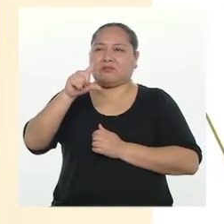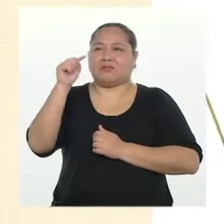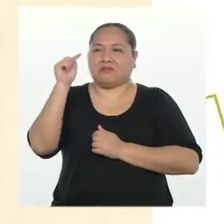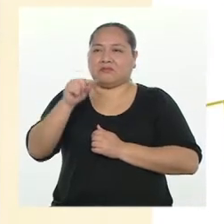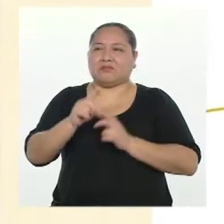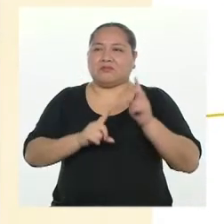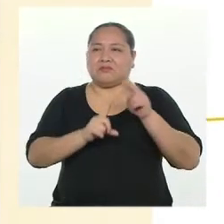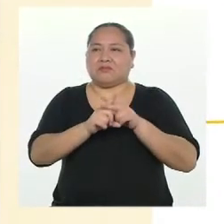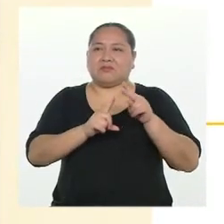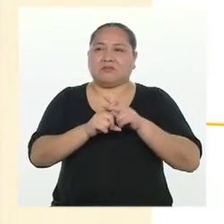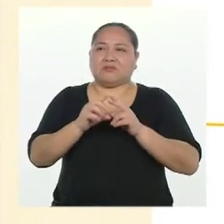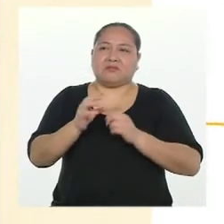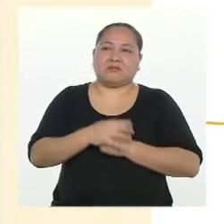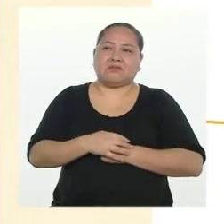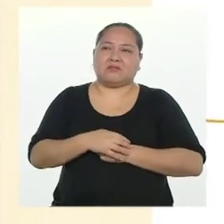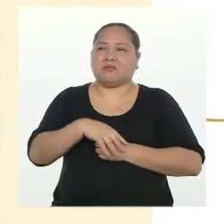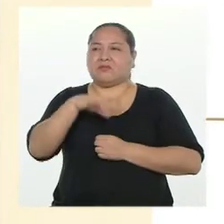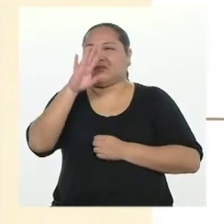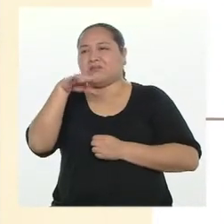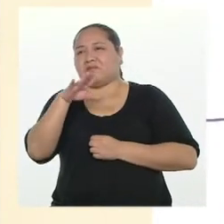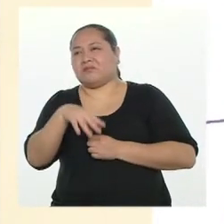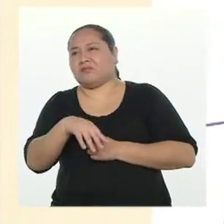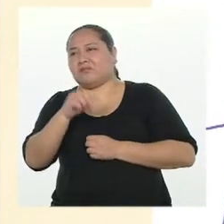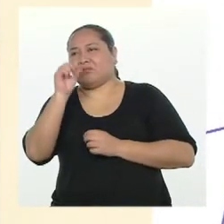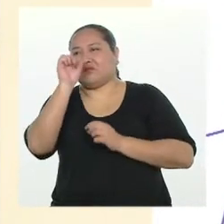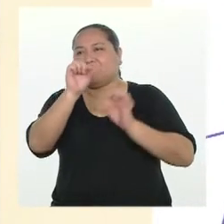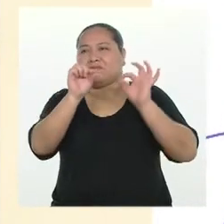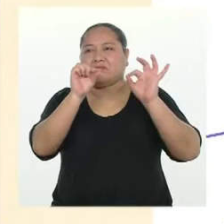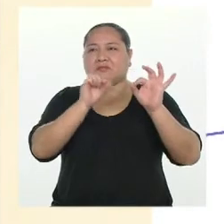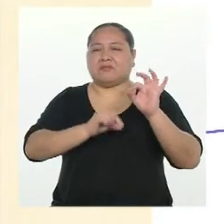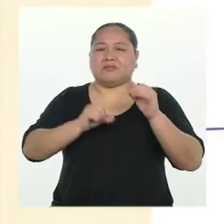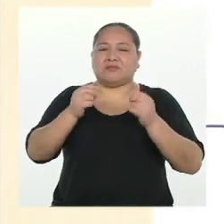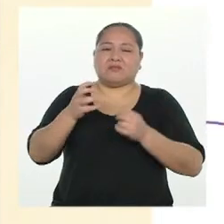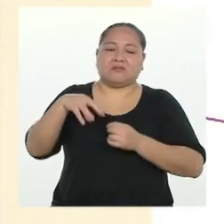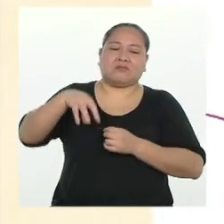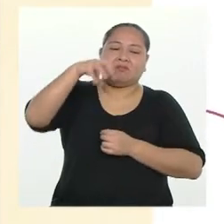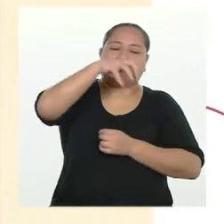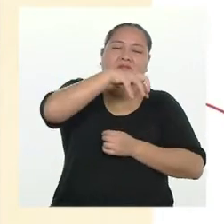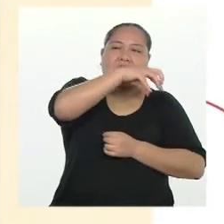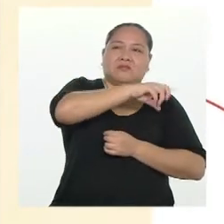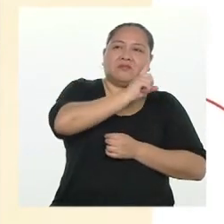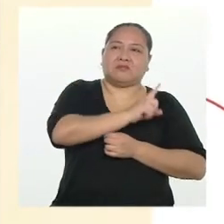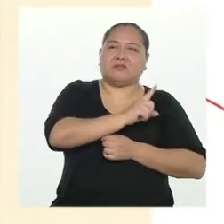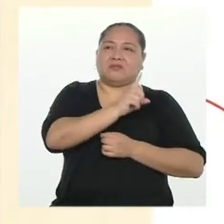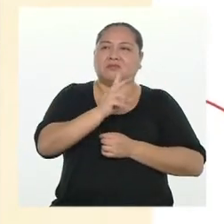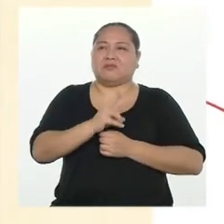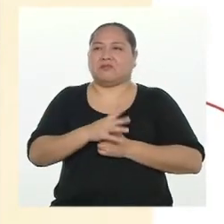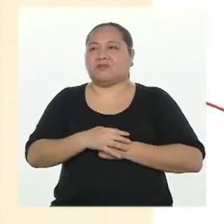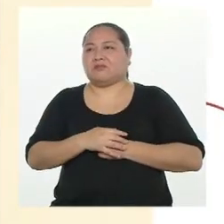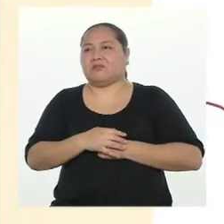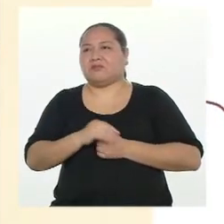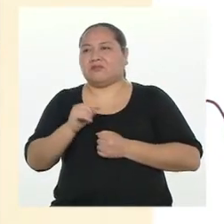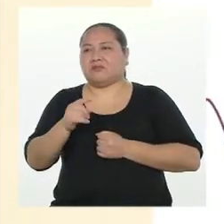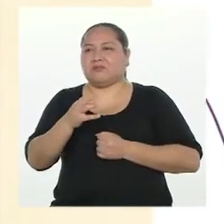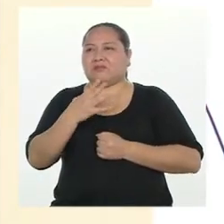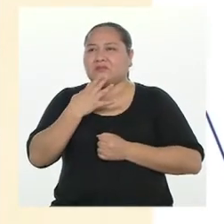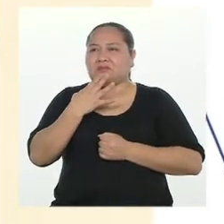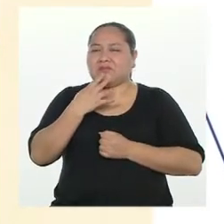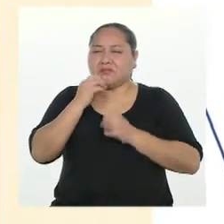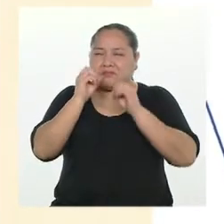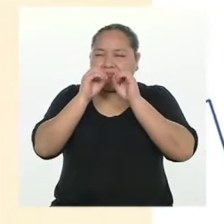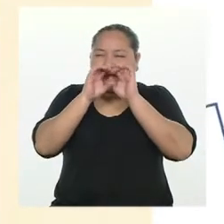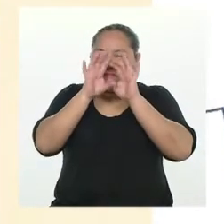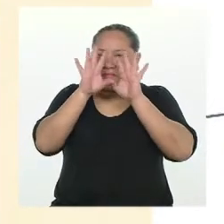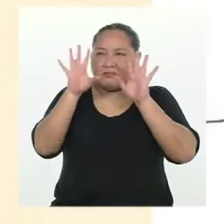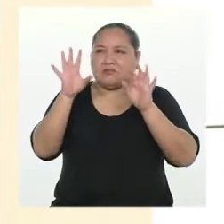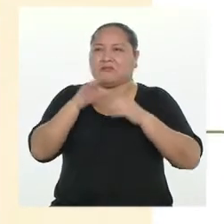Aquí aparecen menos manchas que en el frasco 1 y como pueden ver son de color más